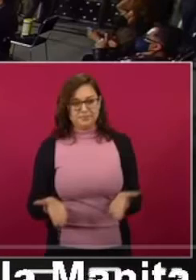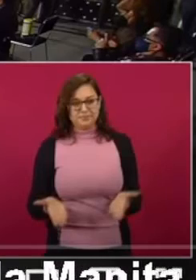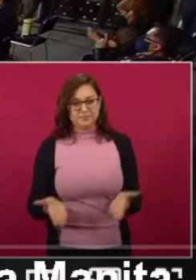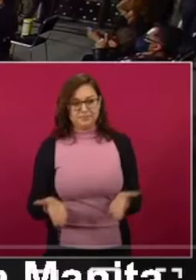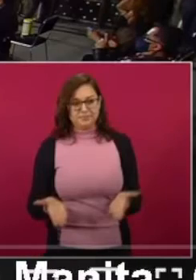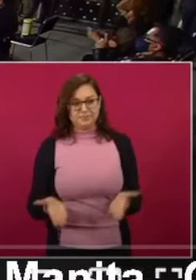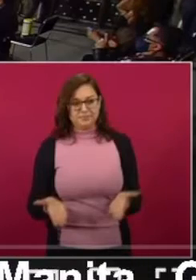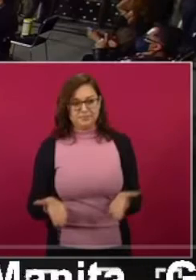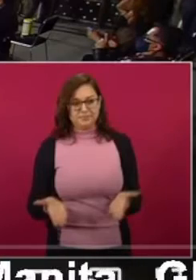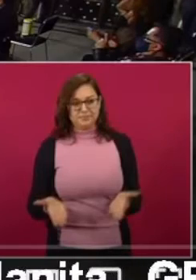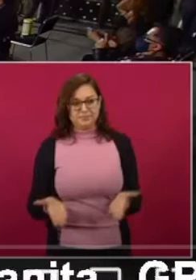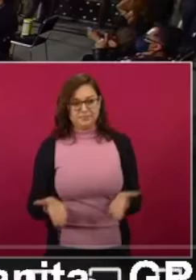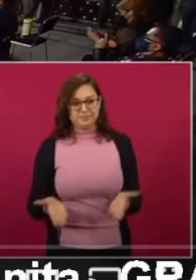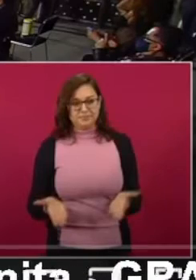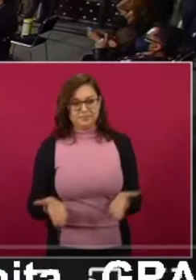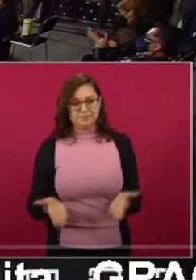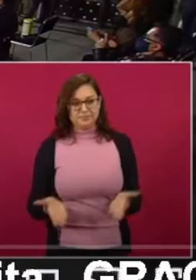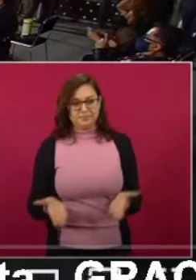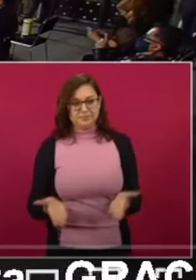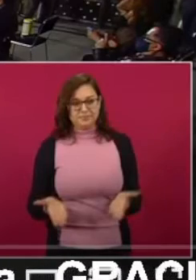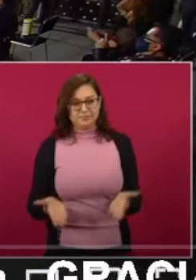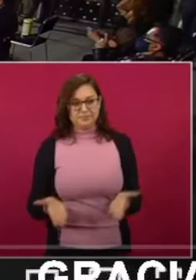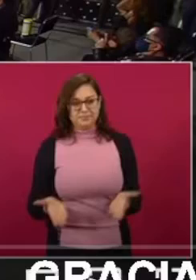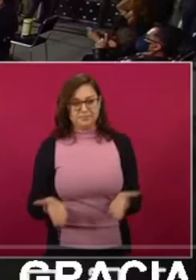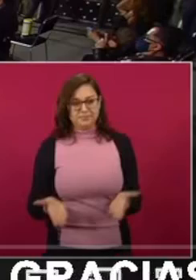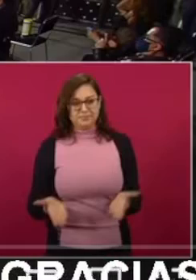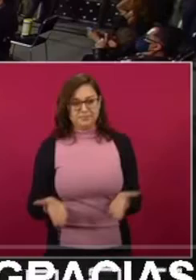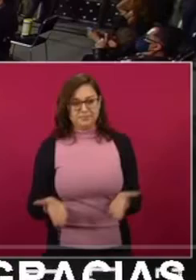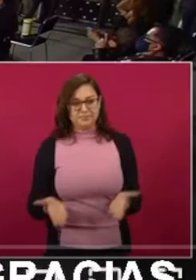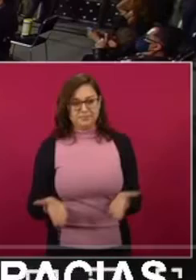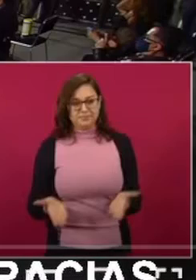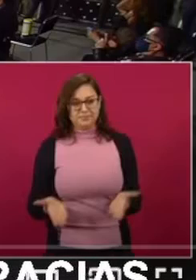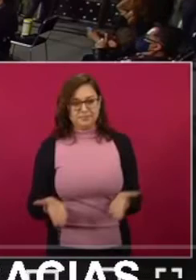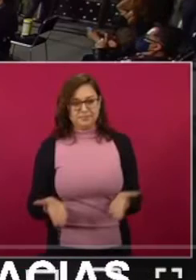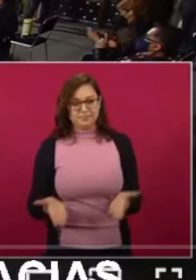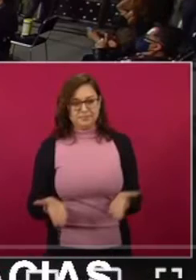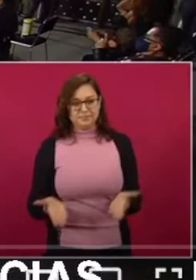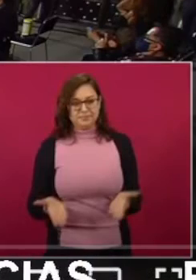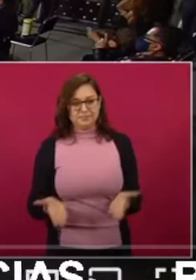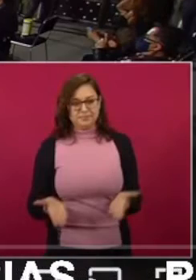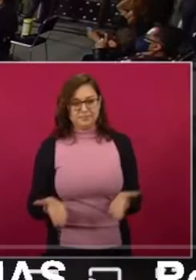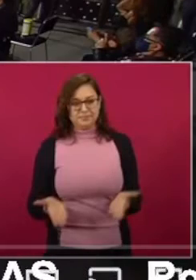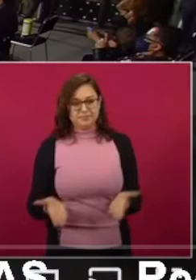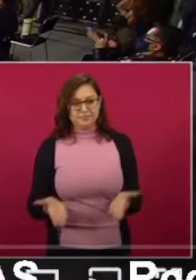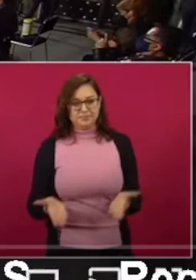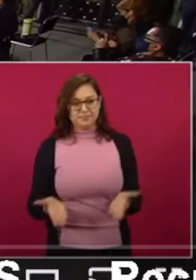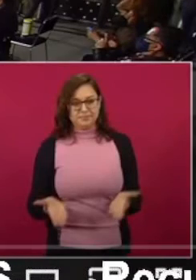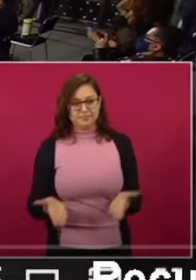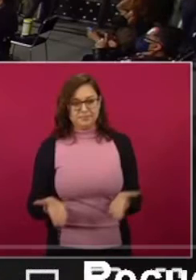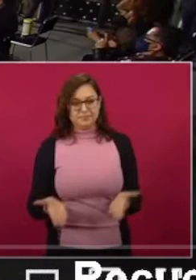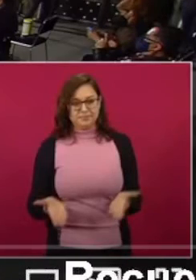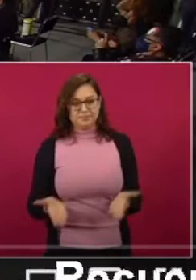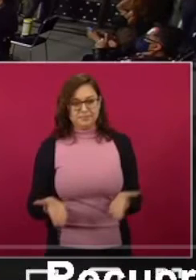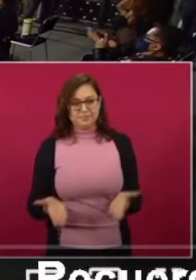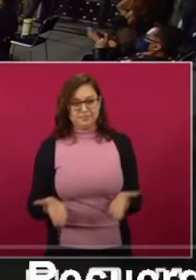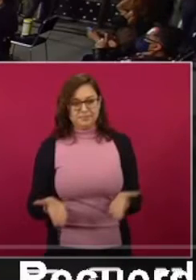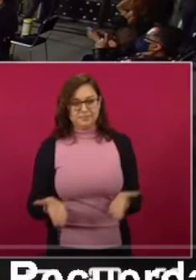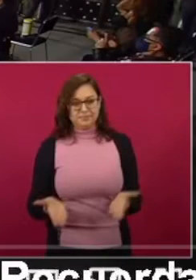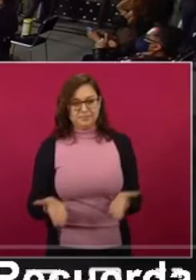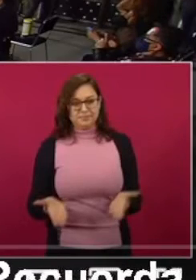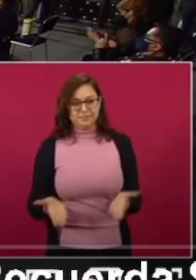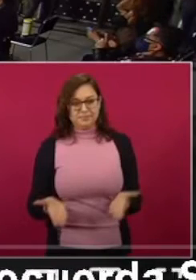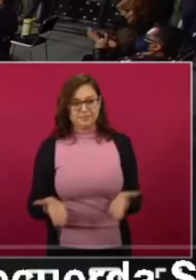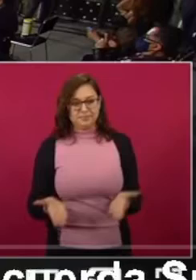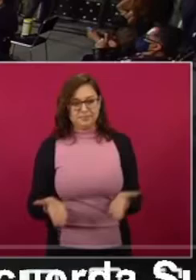estamos viendo todos los días a veces hasta me enojo y se enojan mis compañeros porque saltan